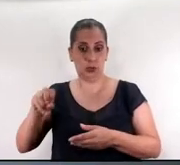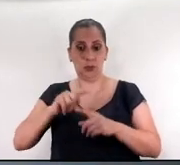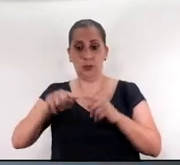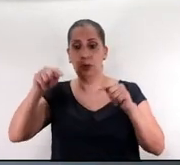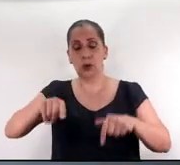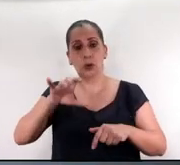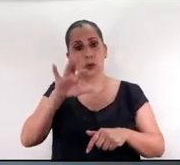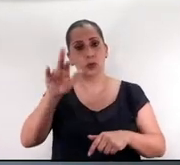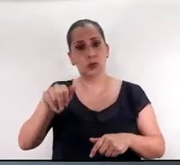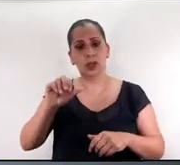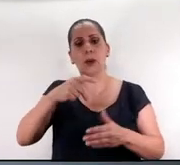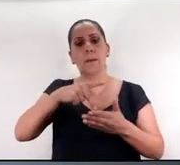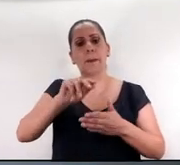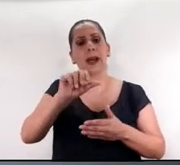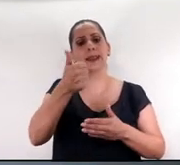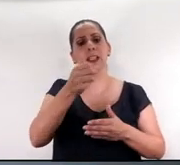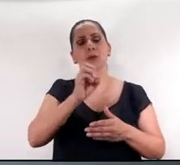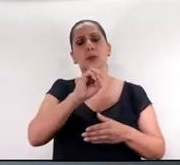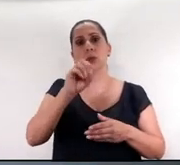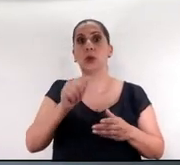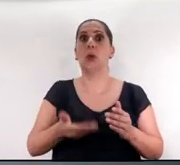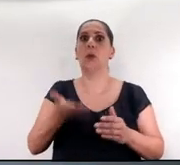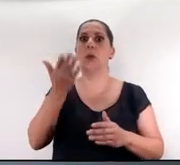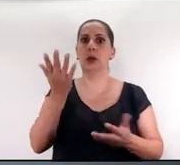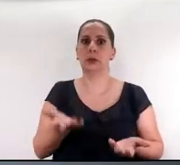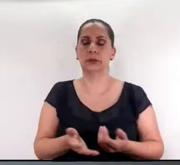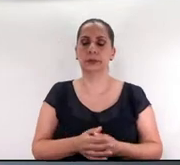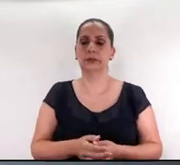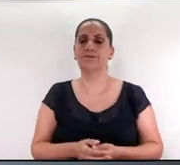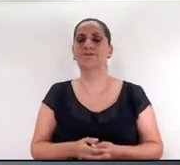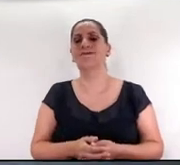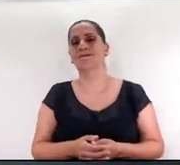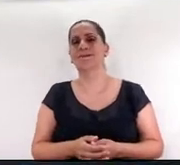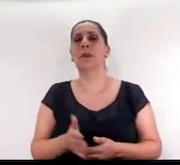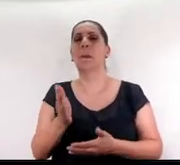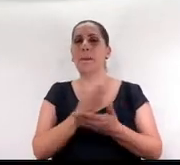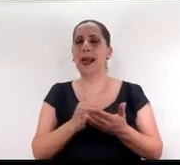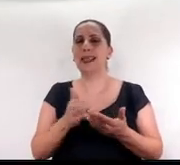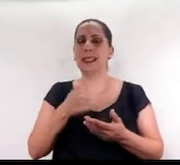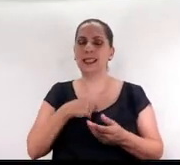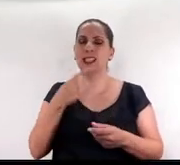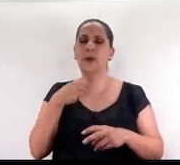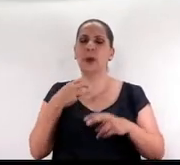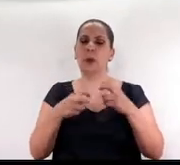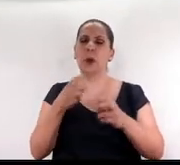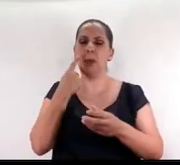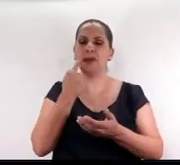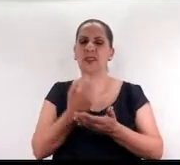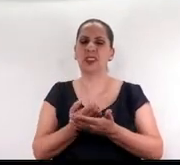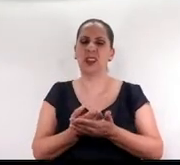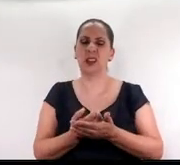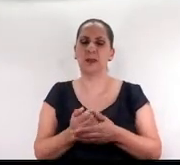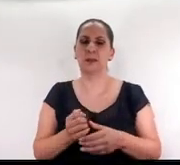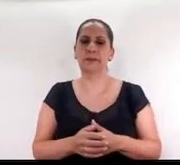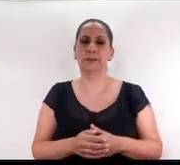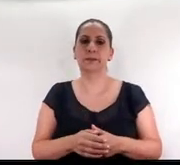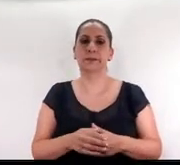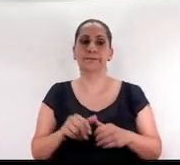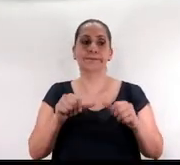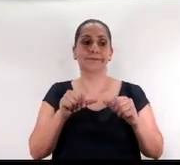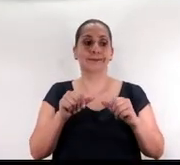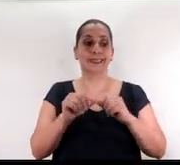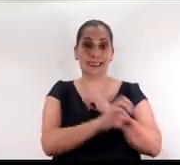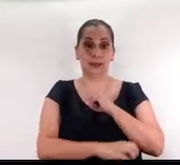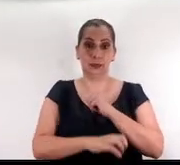mientras que aquí estamos con un 10% o más. Bueno, una parte tiene que ver con el problema fiscal, ¿no? Porque, digamos, mientras el